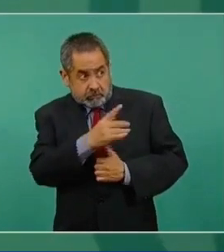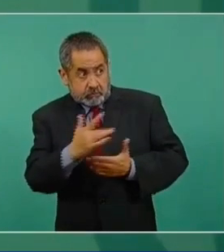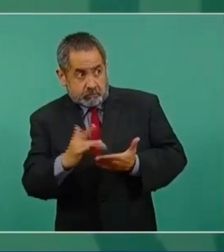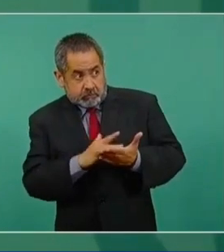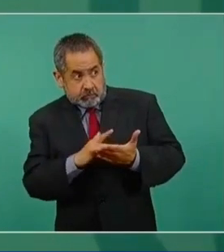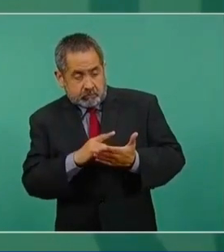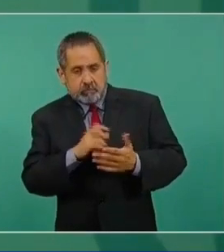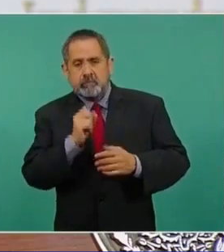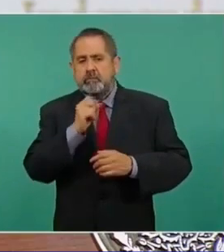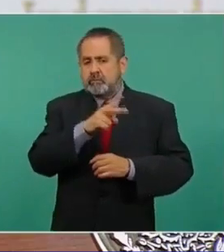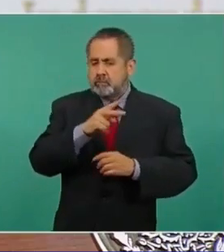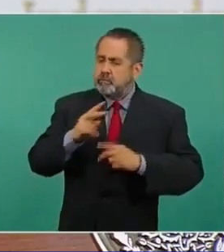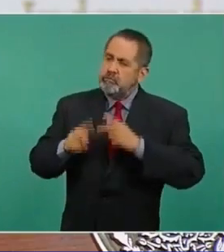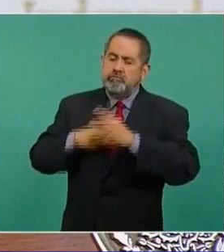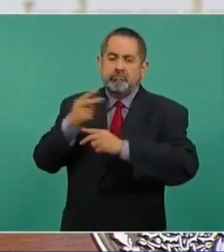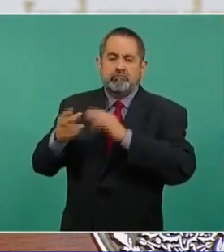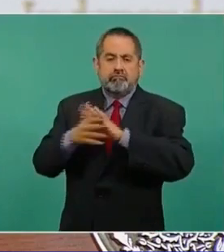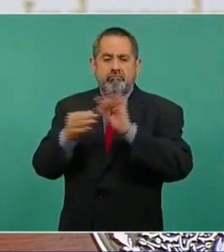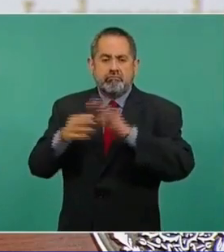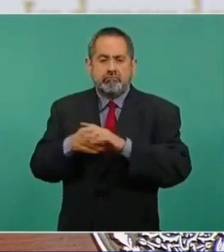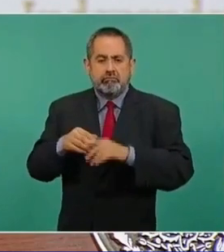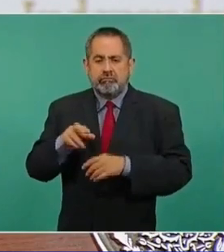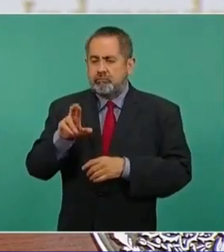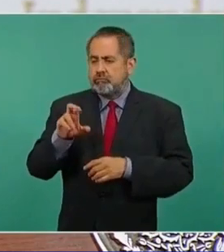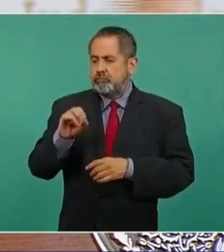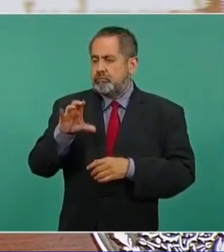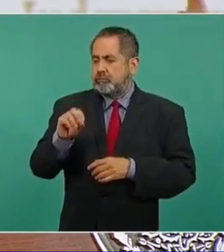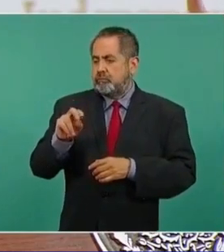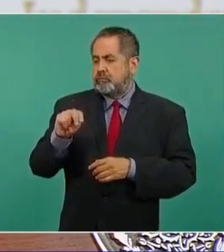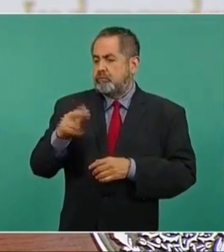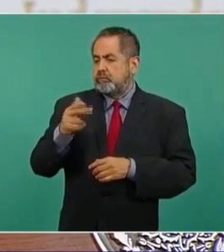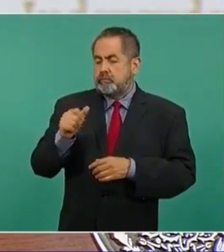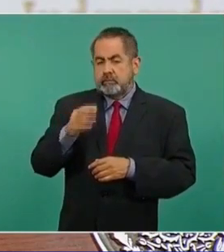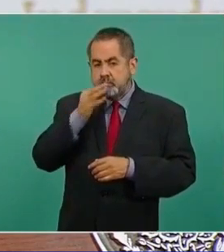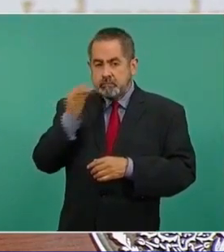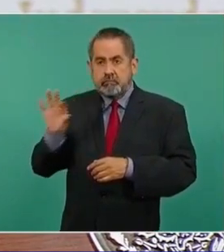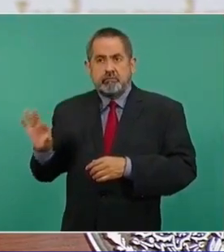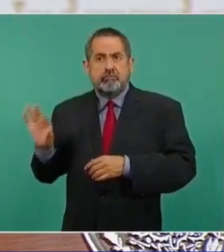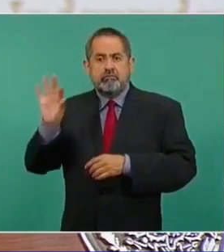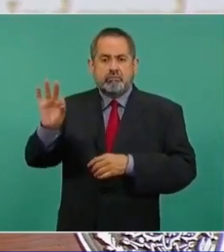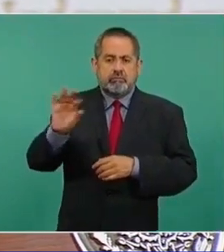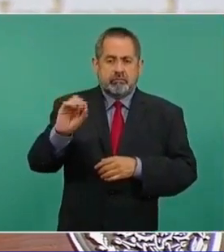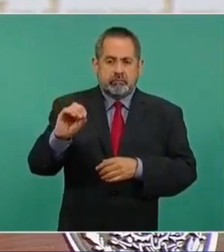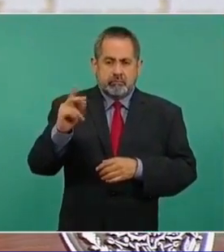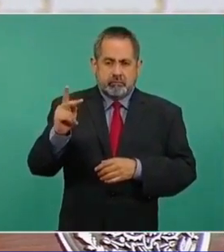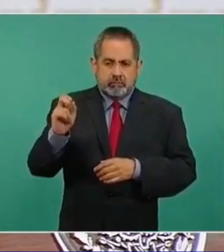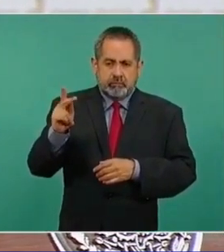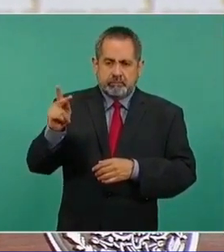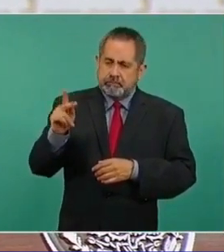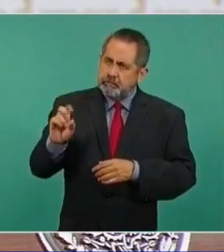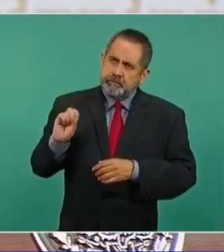le hablé por teléfono a Rocío Nale para que informara a la OPEP